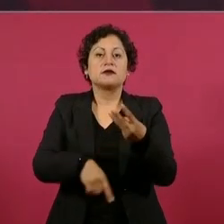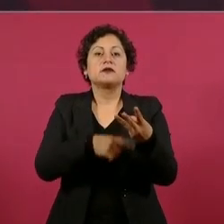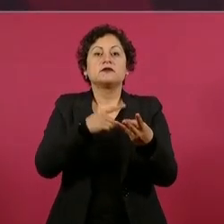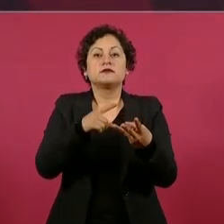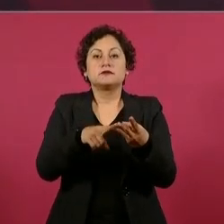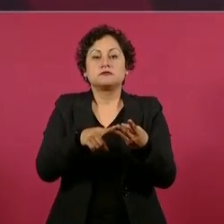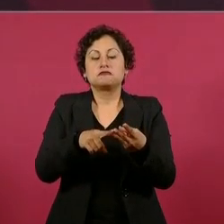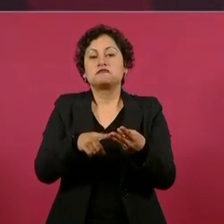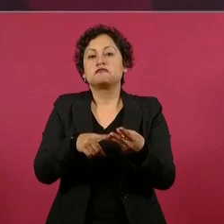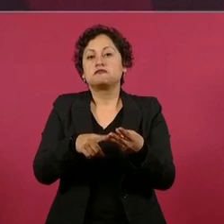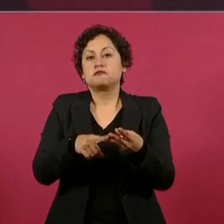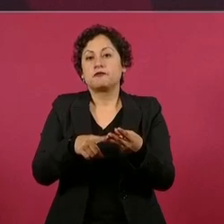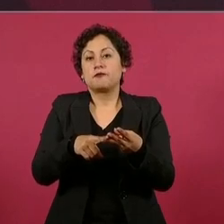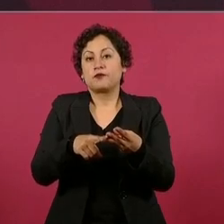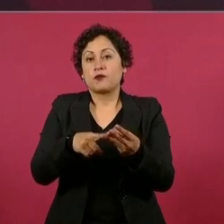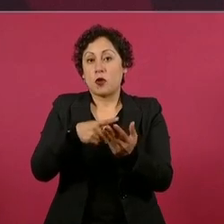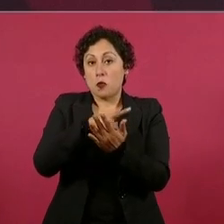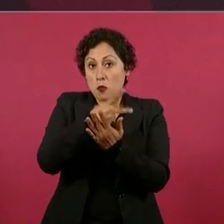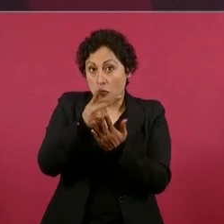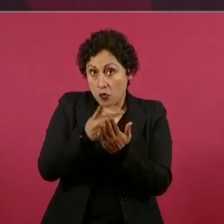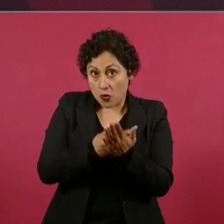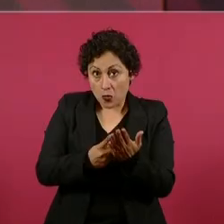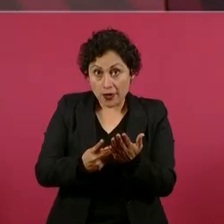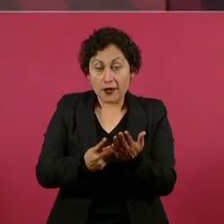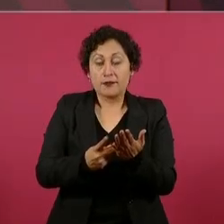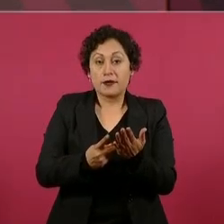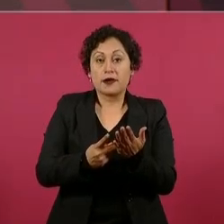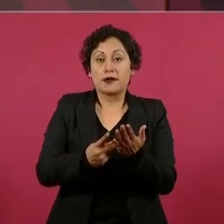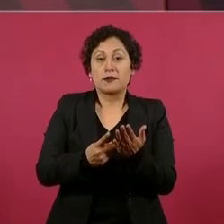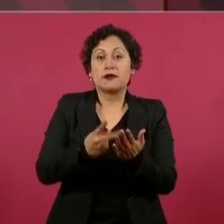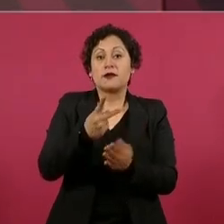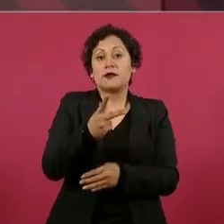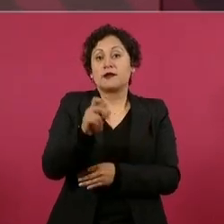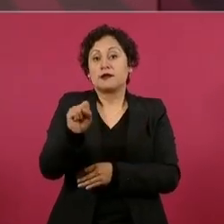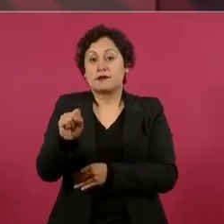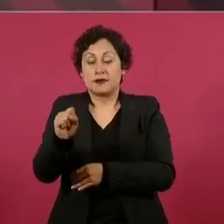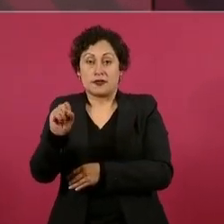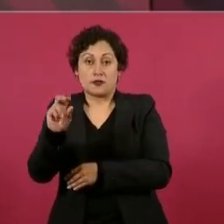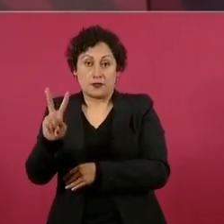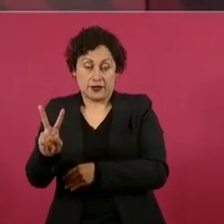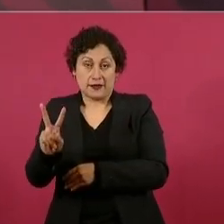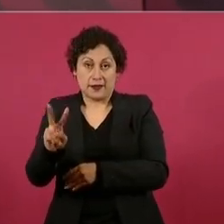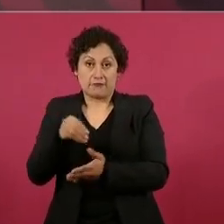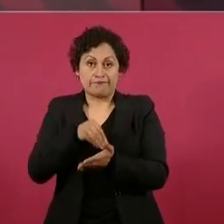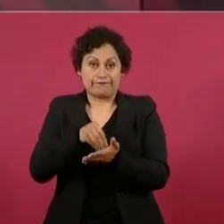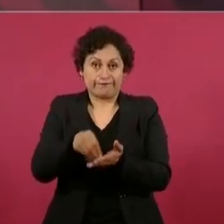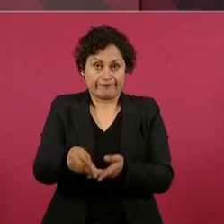Ya se evaluó el programa Sembrando Vida de manera conjunta.